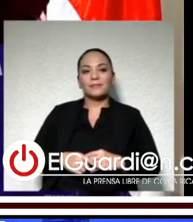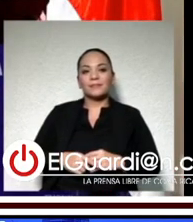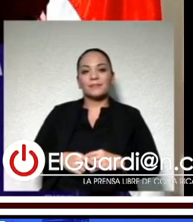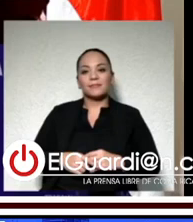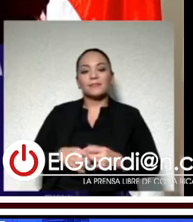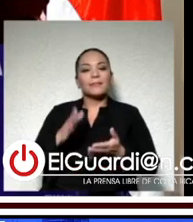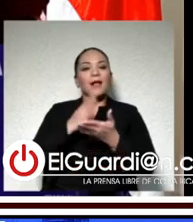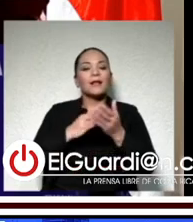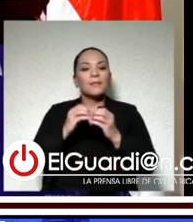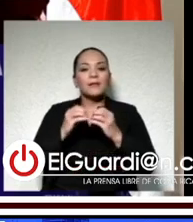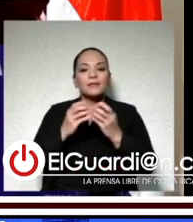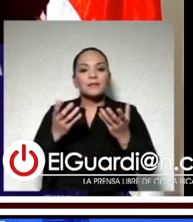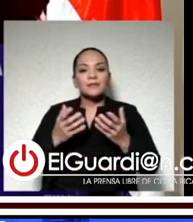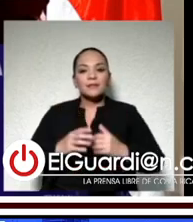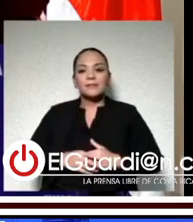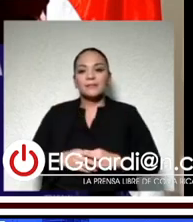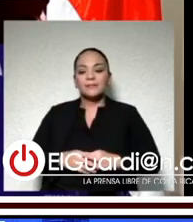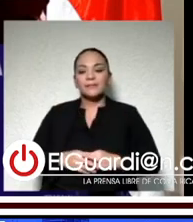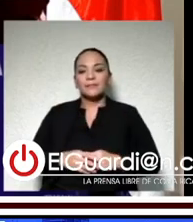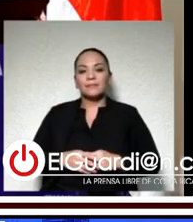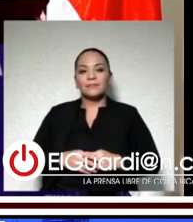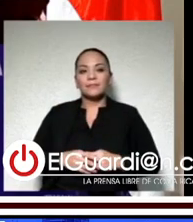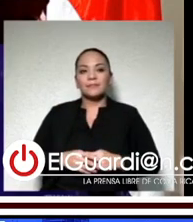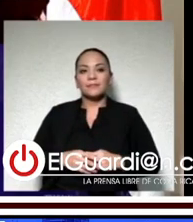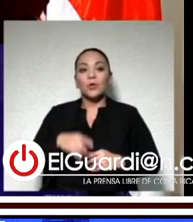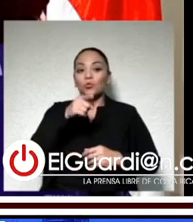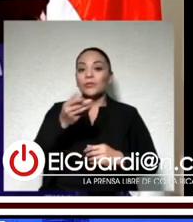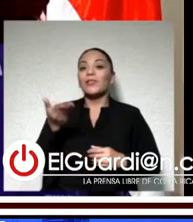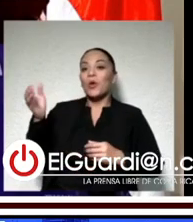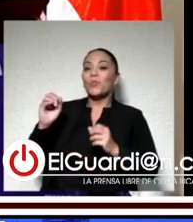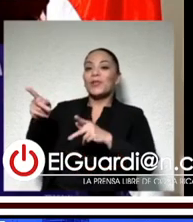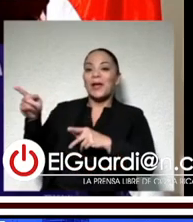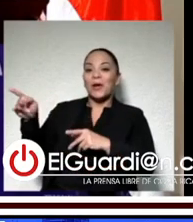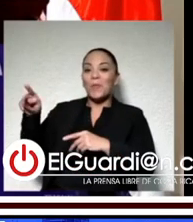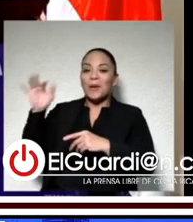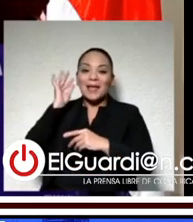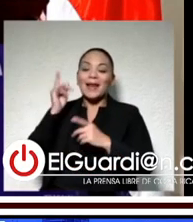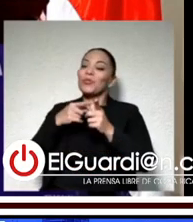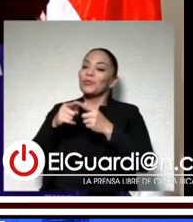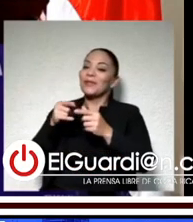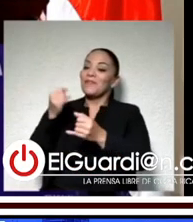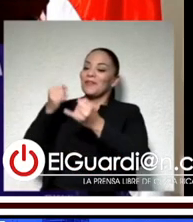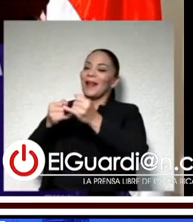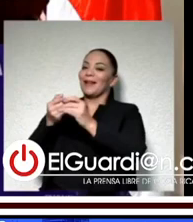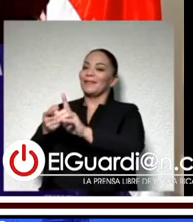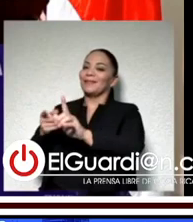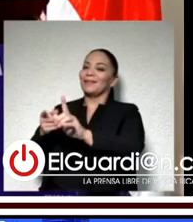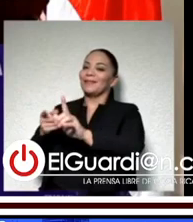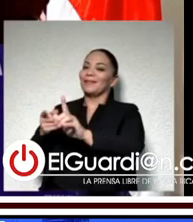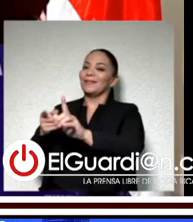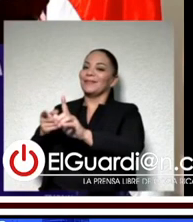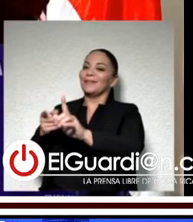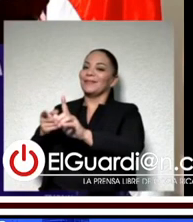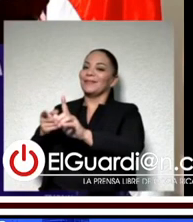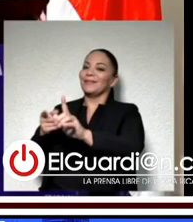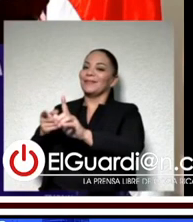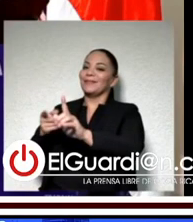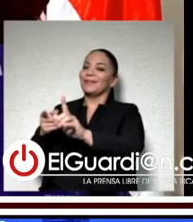Hay alguien más, pues como usted se dio, que pasa al final de la fila. Usted, la generosidad es cara en este país,